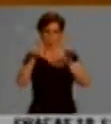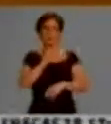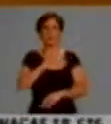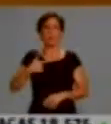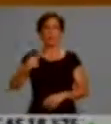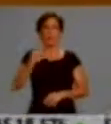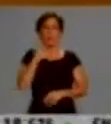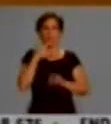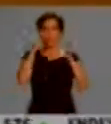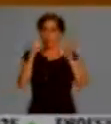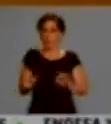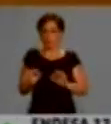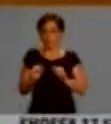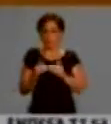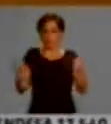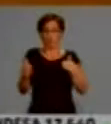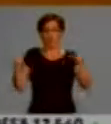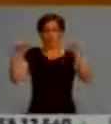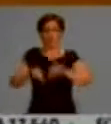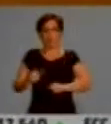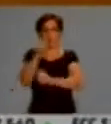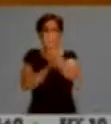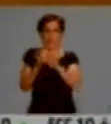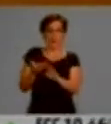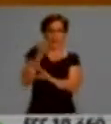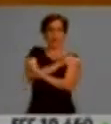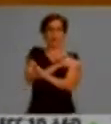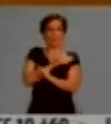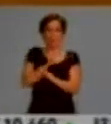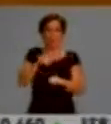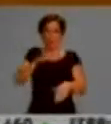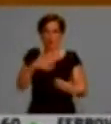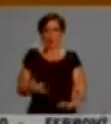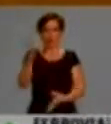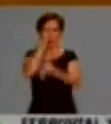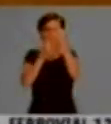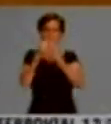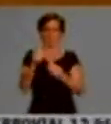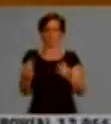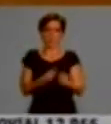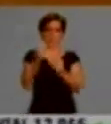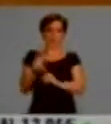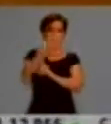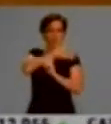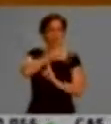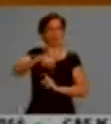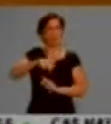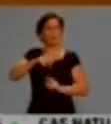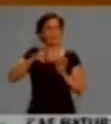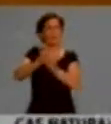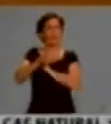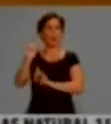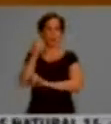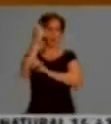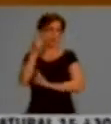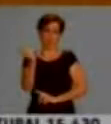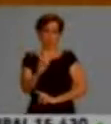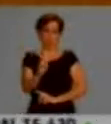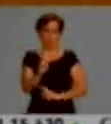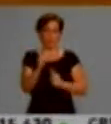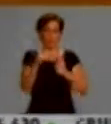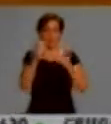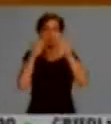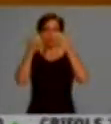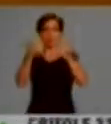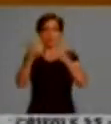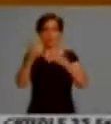antes de que comenzara la crisis. No podemos considerar esto como un triunfo, pero sí como un indicador de que el